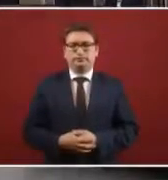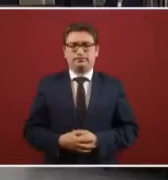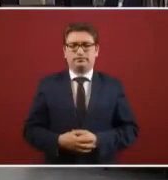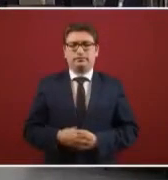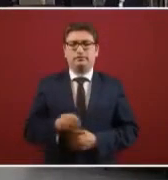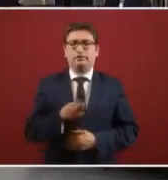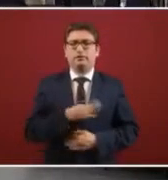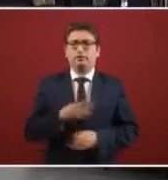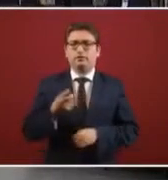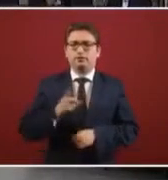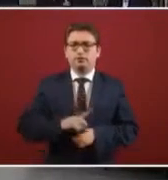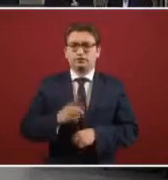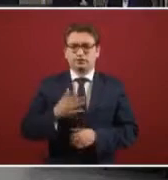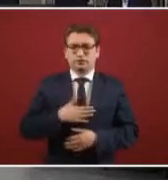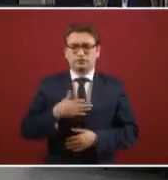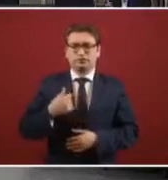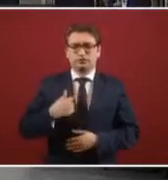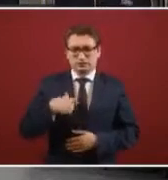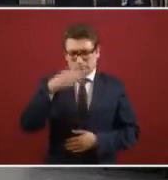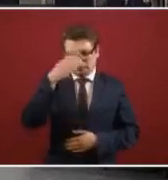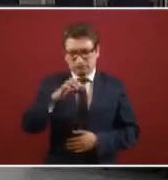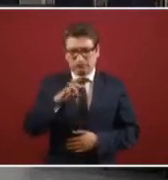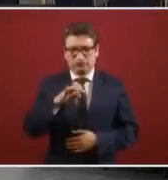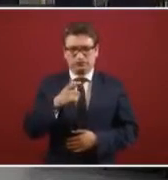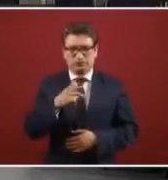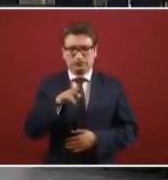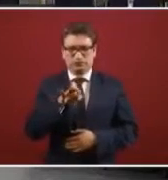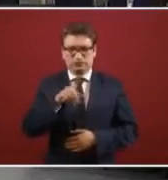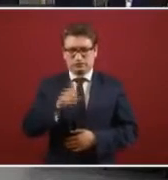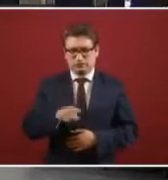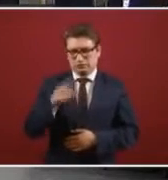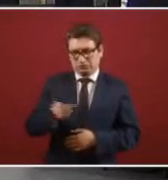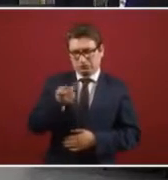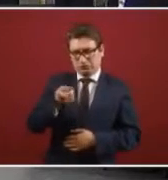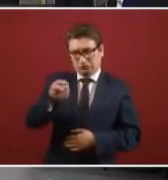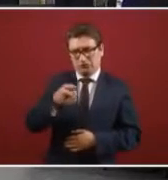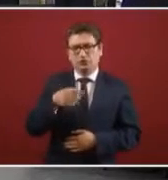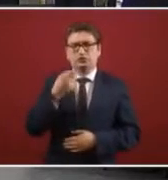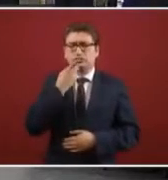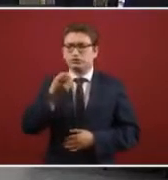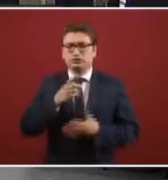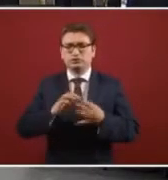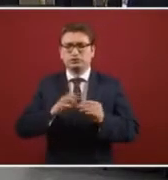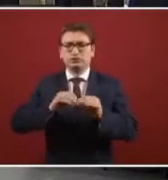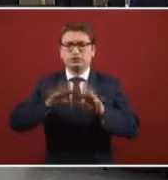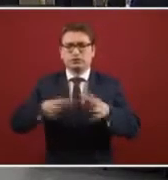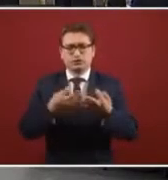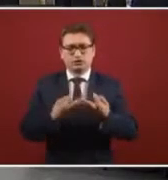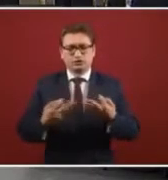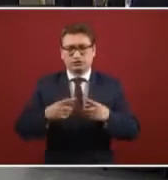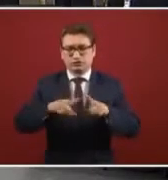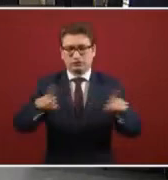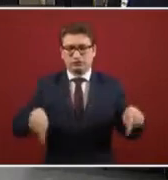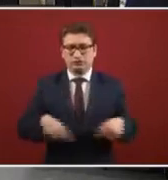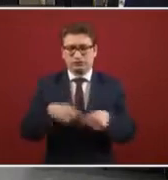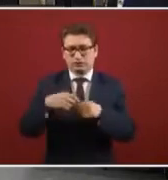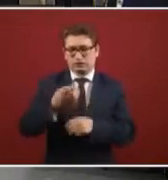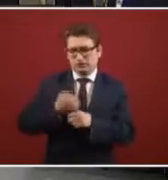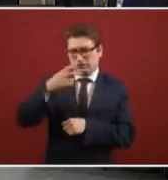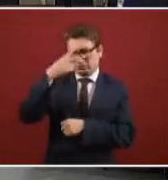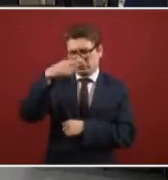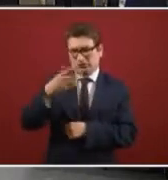Buenos días, para el señor Rodríguez, si podría aclarar bien si este terreno pasó al Estado de México